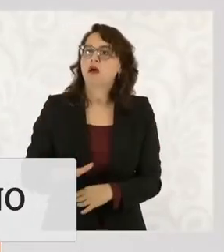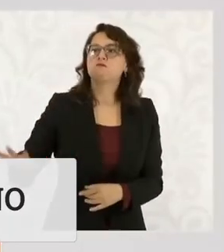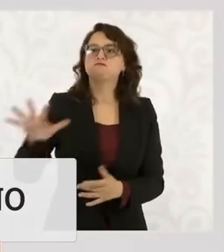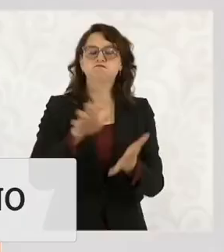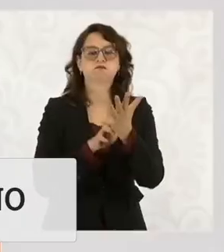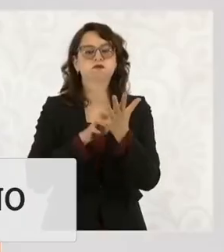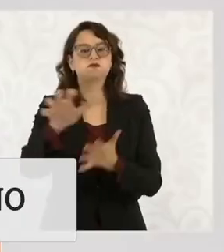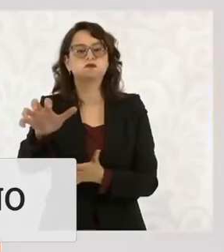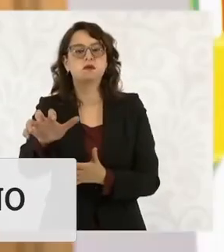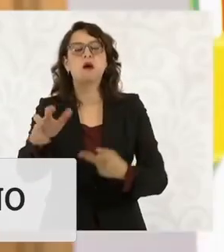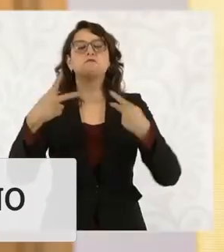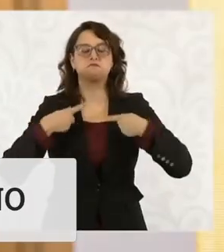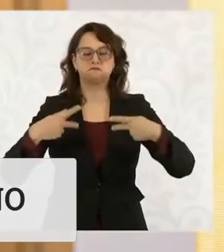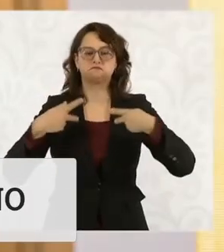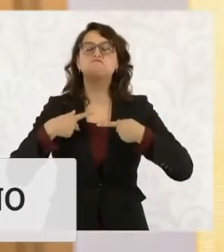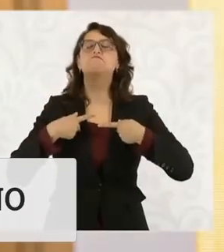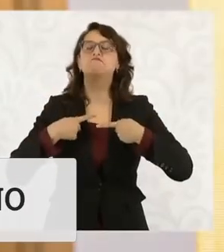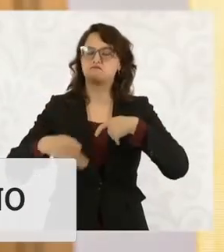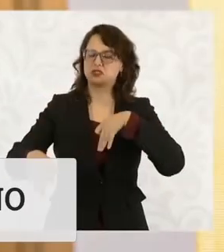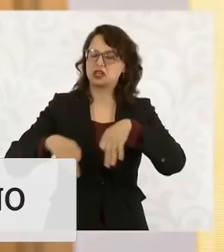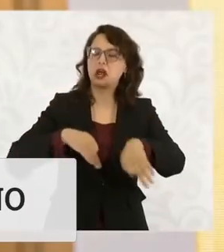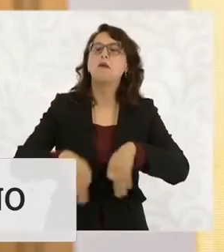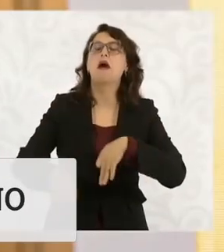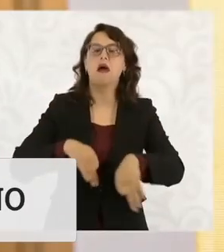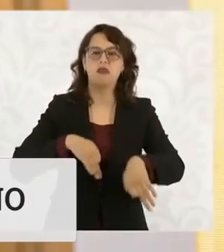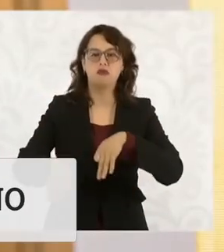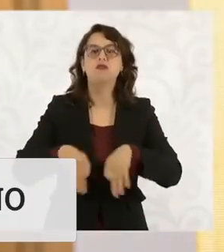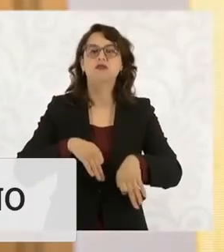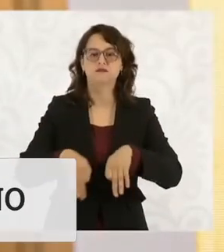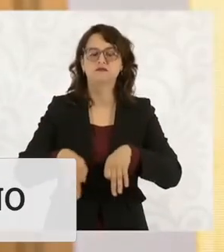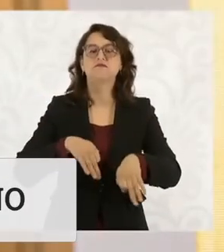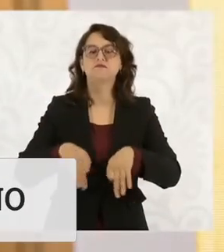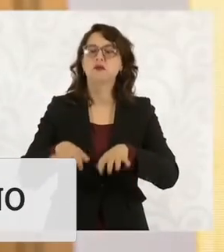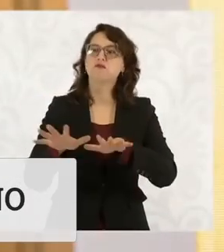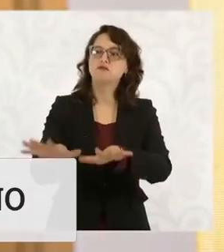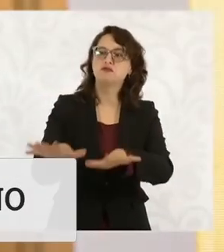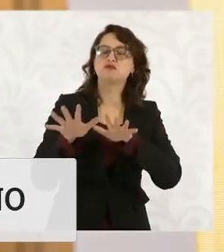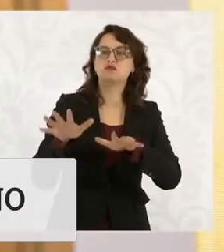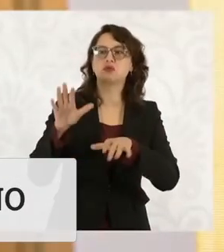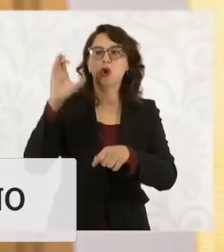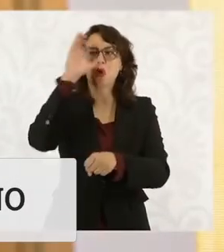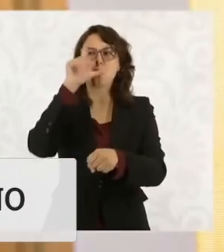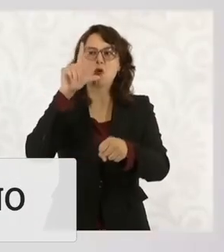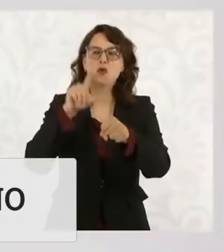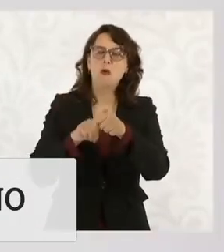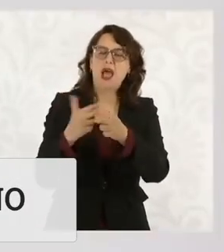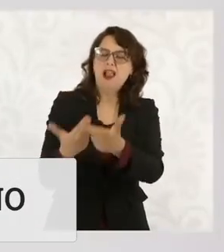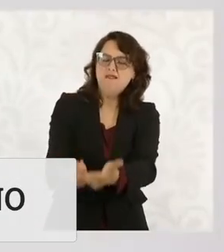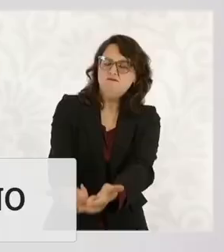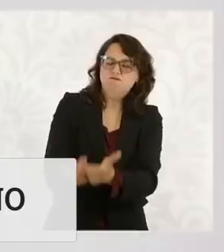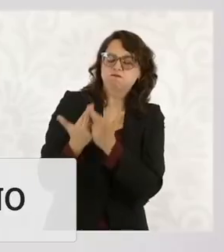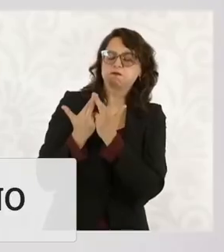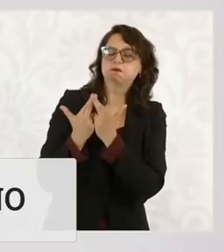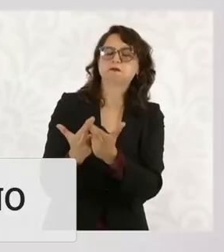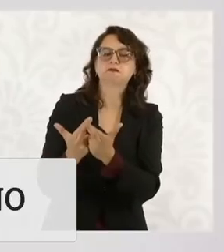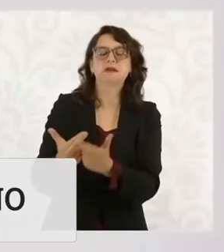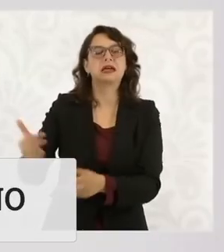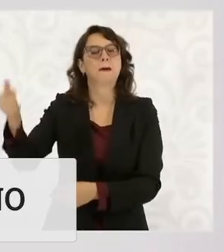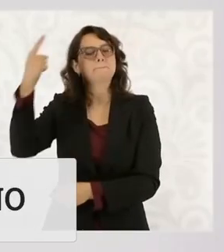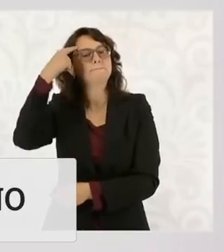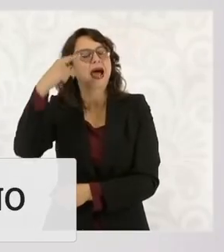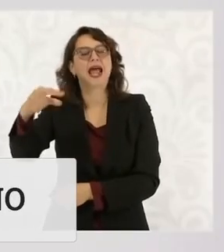pueblo trabajador y extraordinario. Somos grandeza cultural y somos siempre y